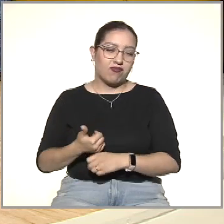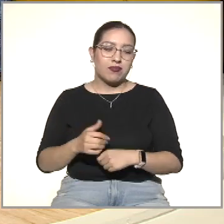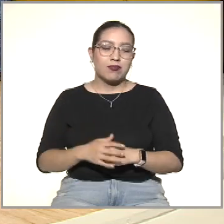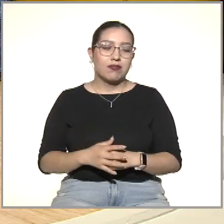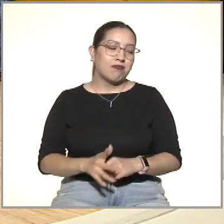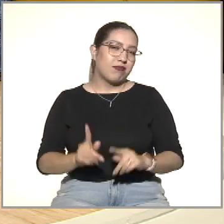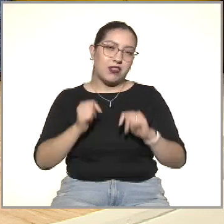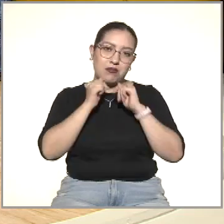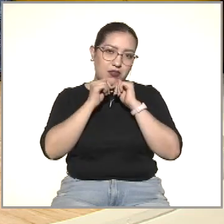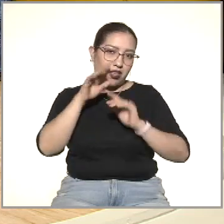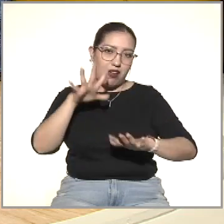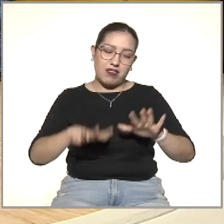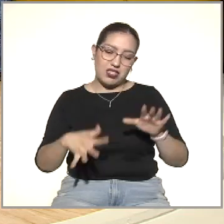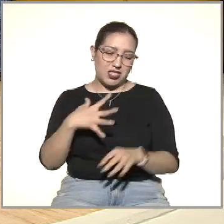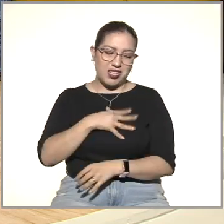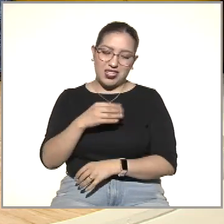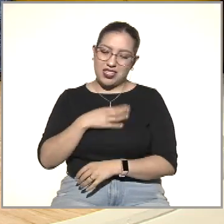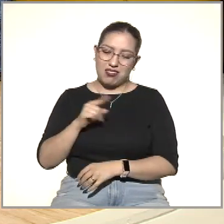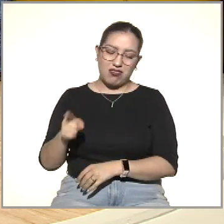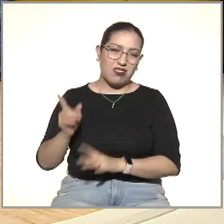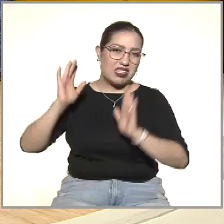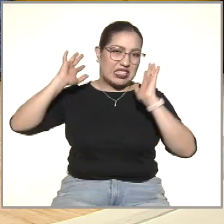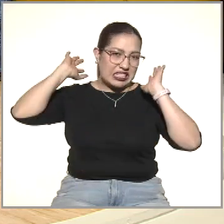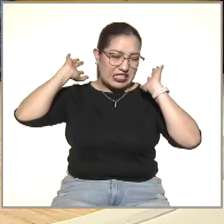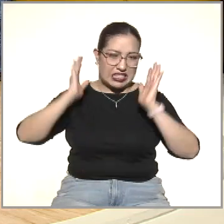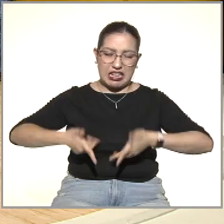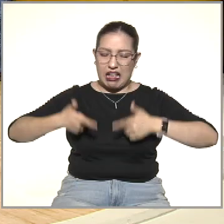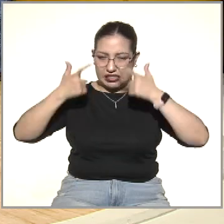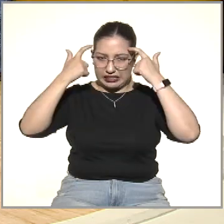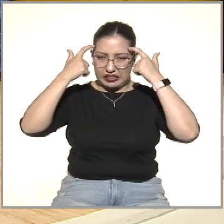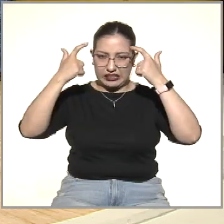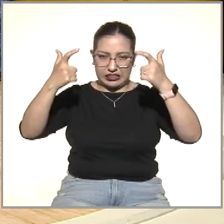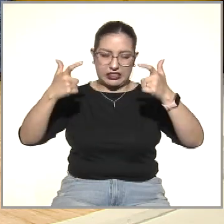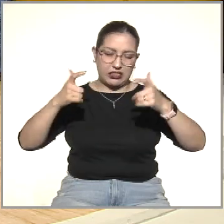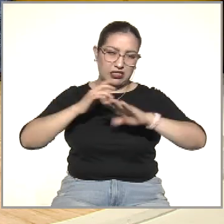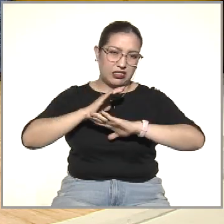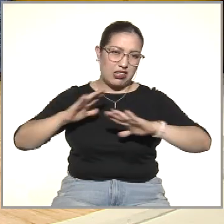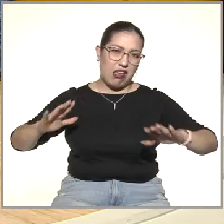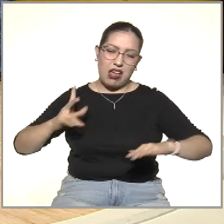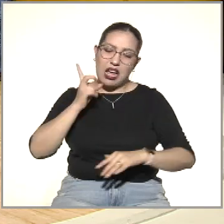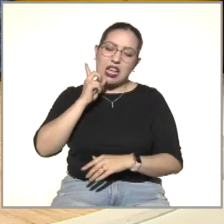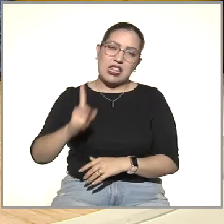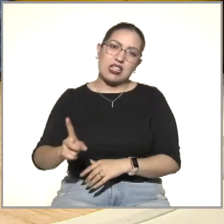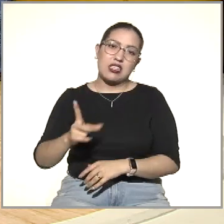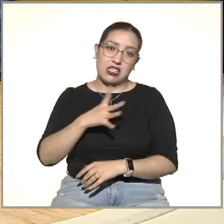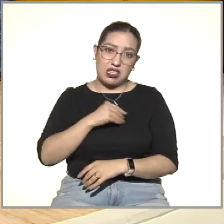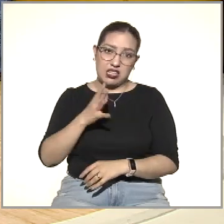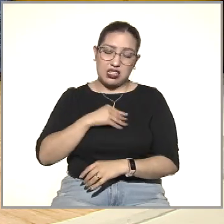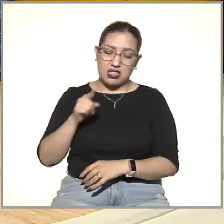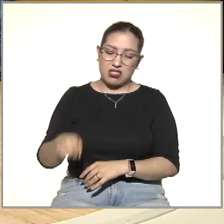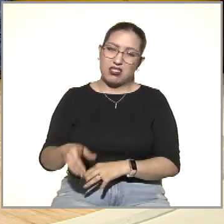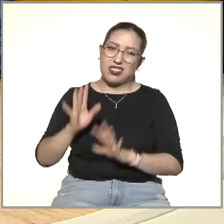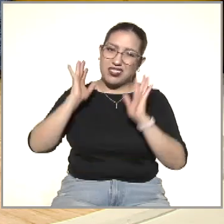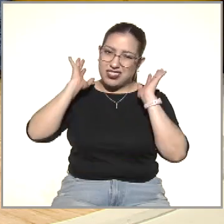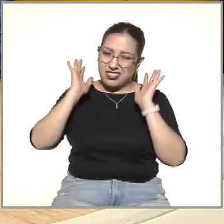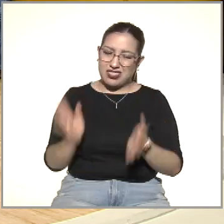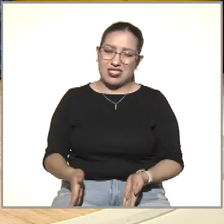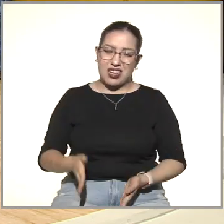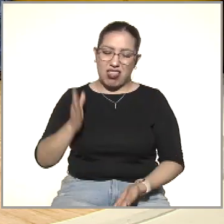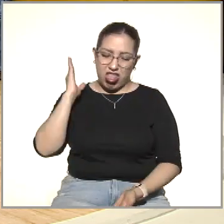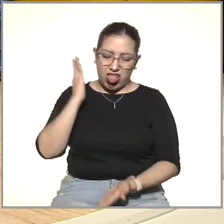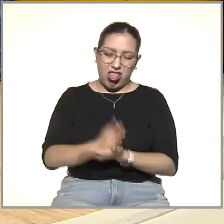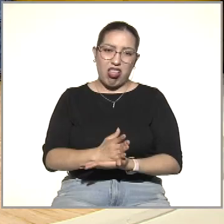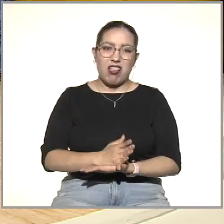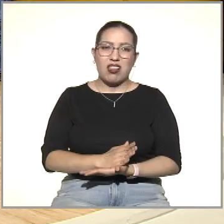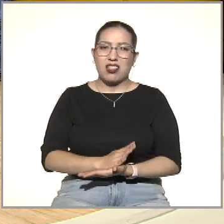algún momento, ¿no? Claro. Te harta. Claro. Sí. Y entonces le dices cosas que después... Para fregártelo. Pues claro. No para